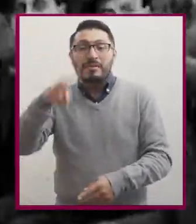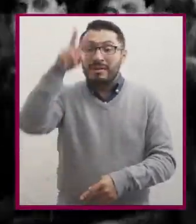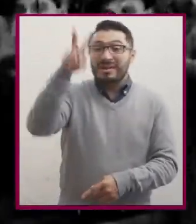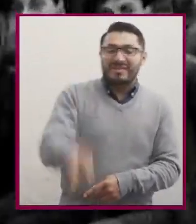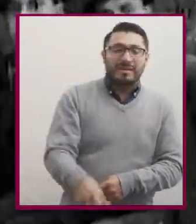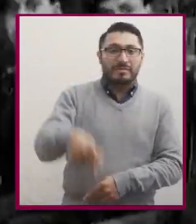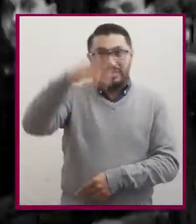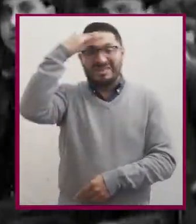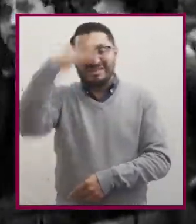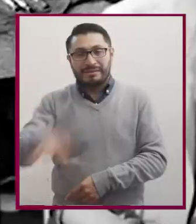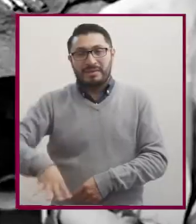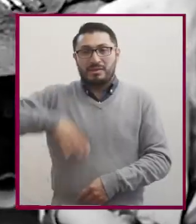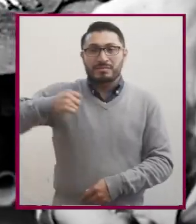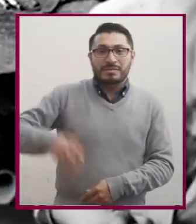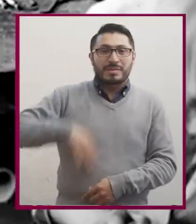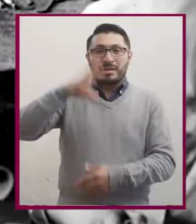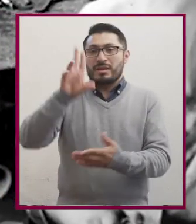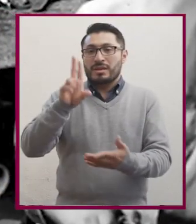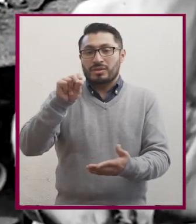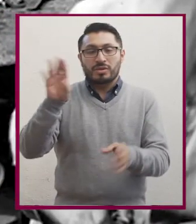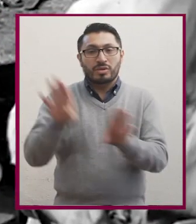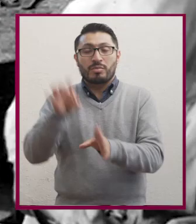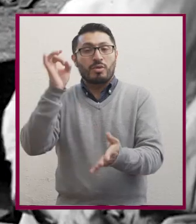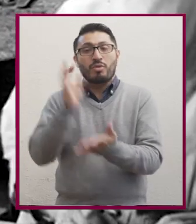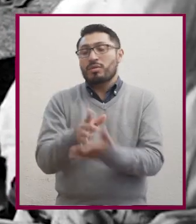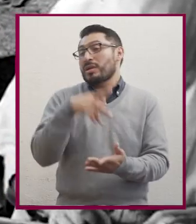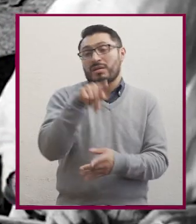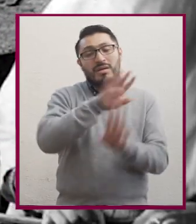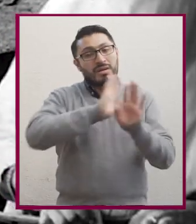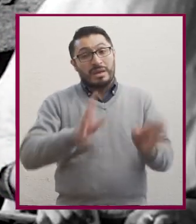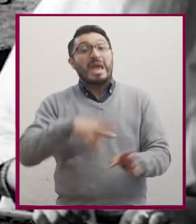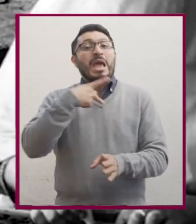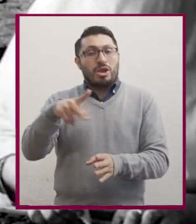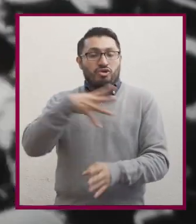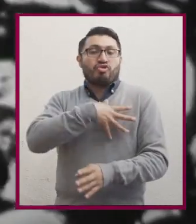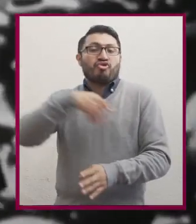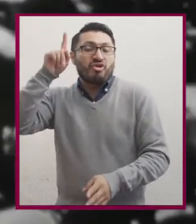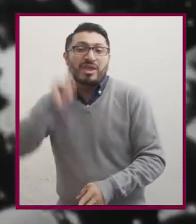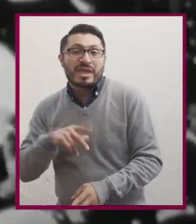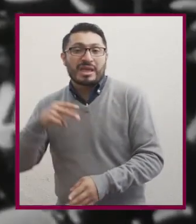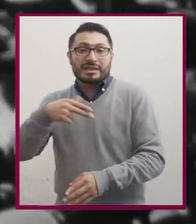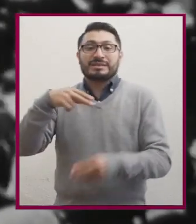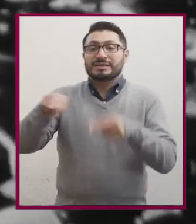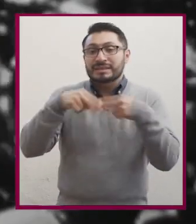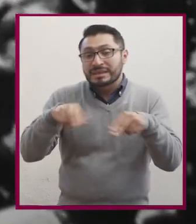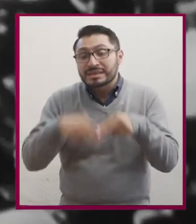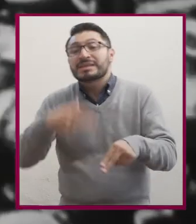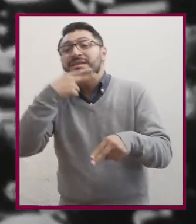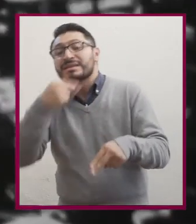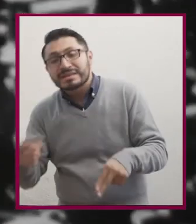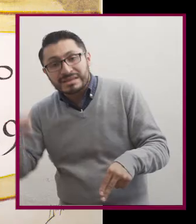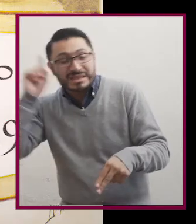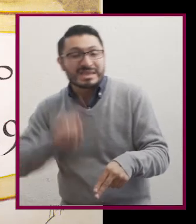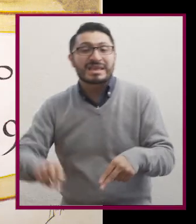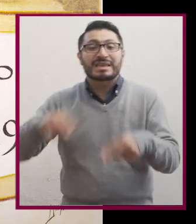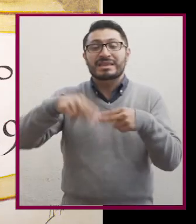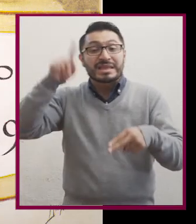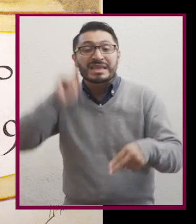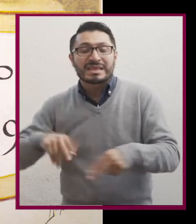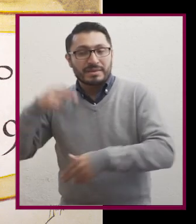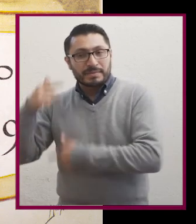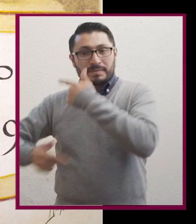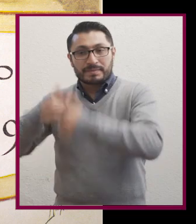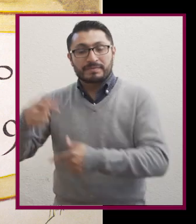que la lucha no era solo por ellas mismas, sino por sus hijas, sus nietas y todas las demás que les seguirían. En